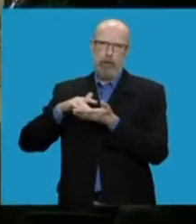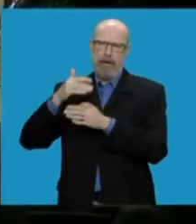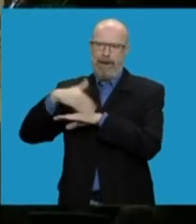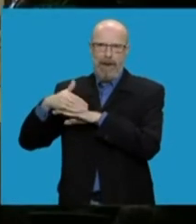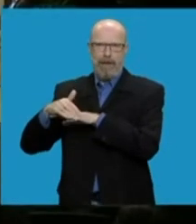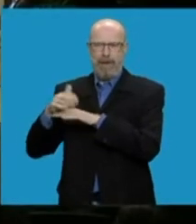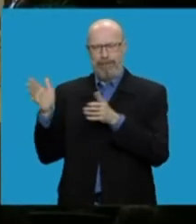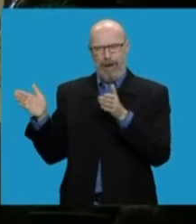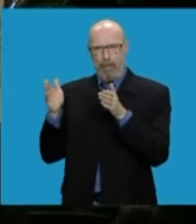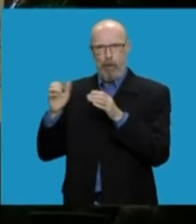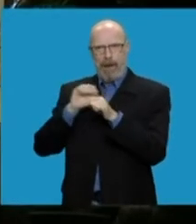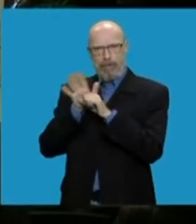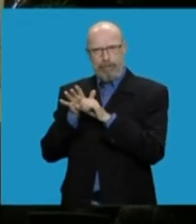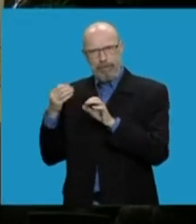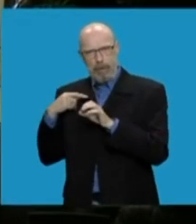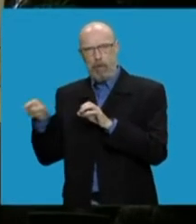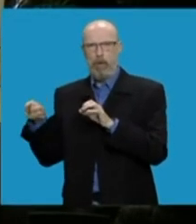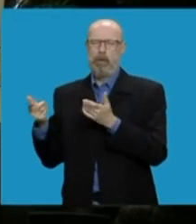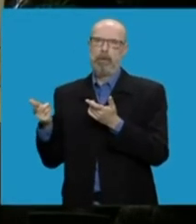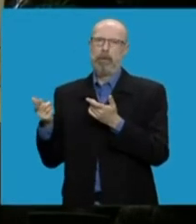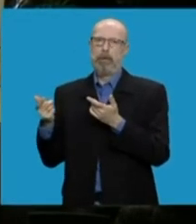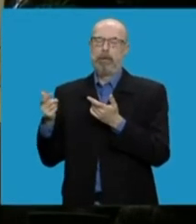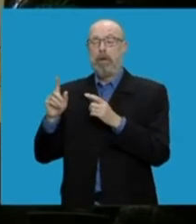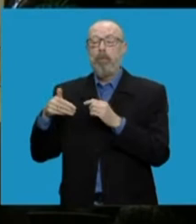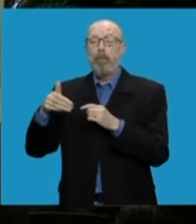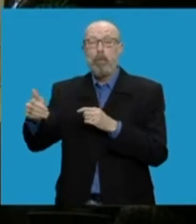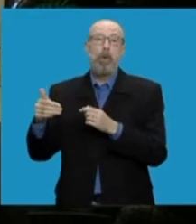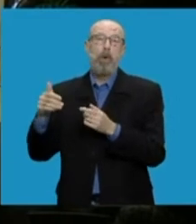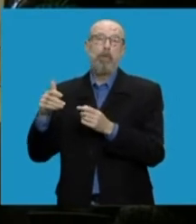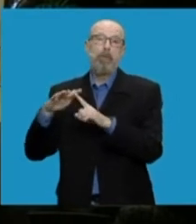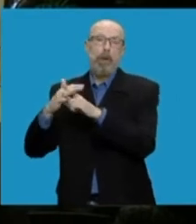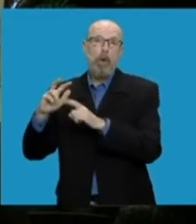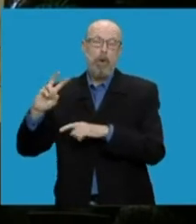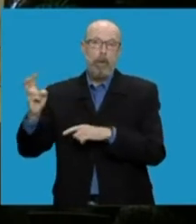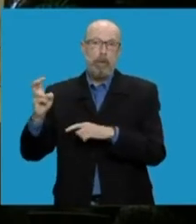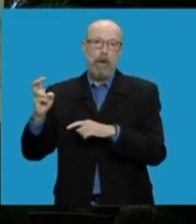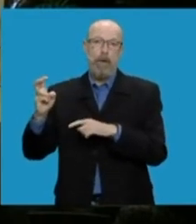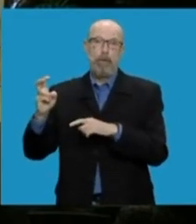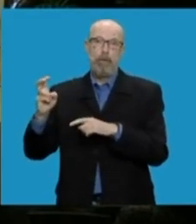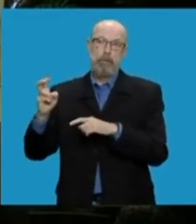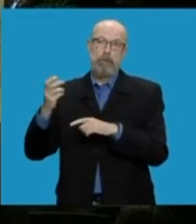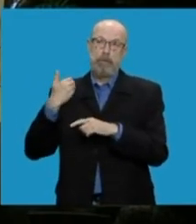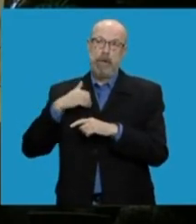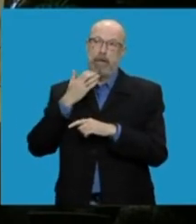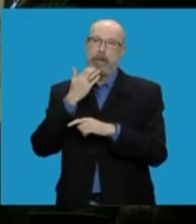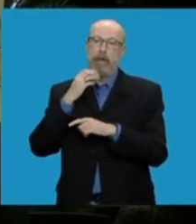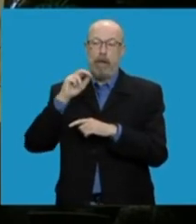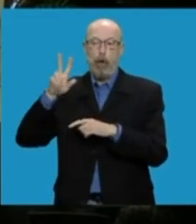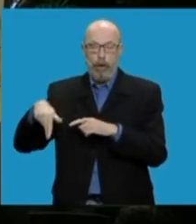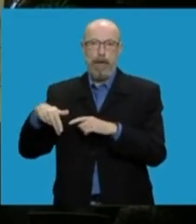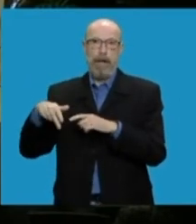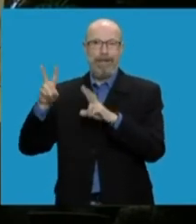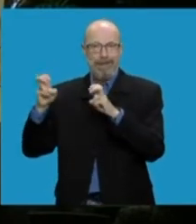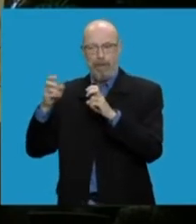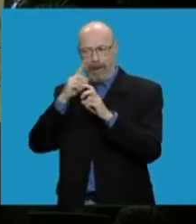pandemia. Ya llegará el momento en el que otros o cuando sea el momento de reconocer la labor de este año hablemos